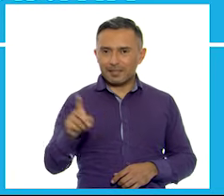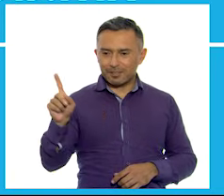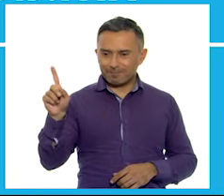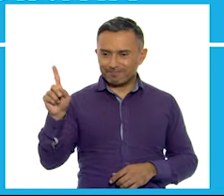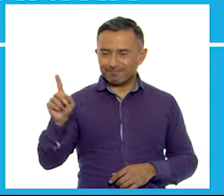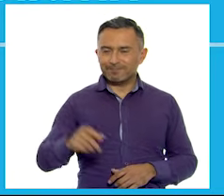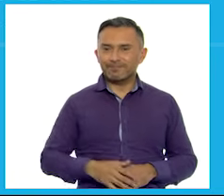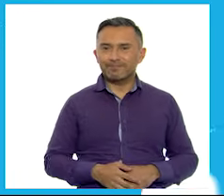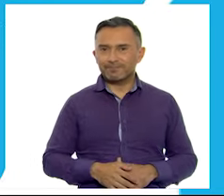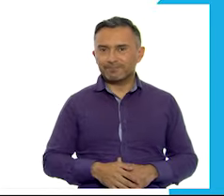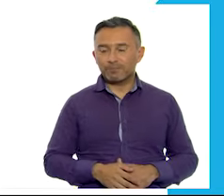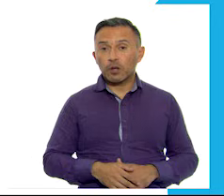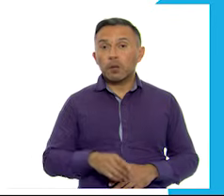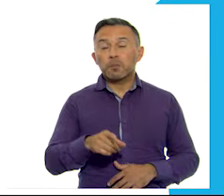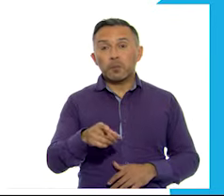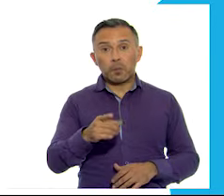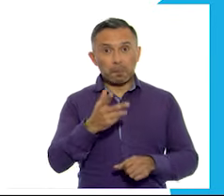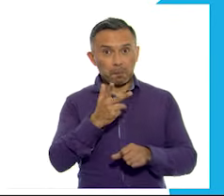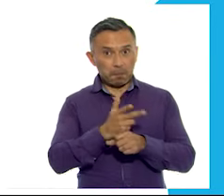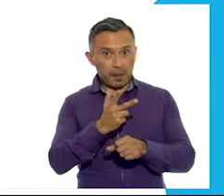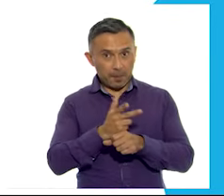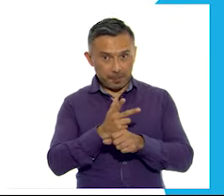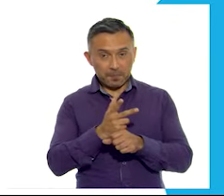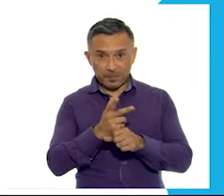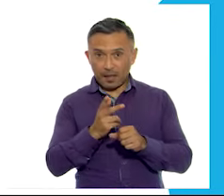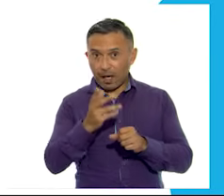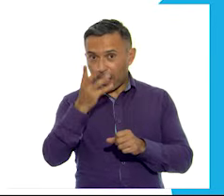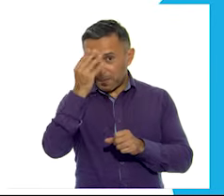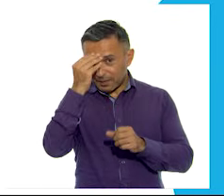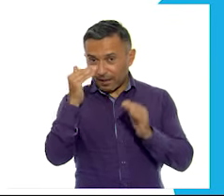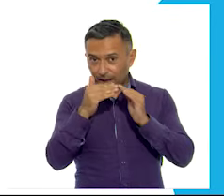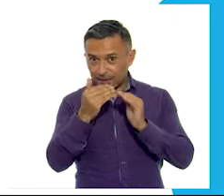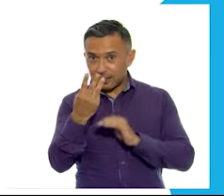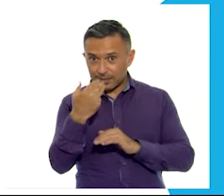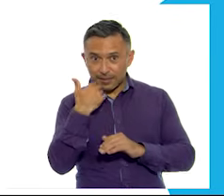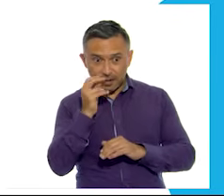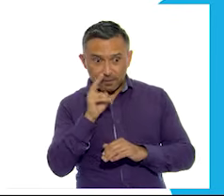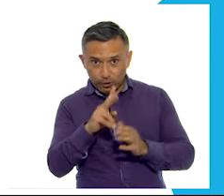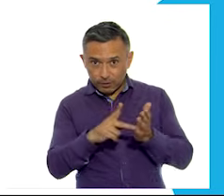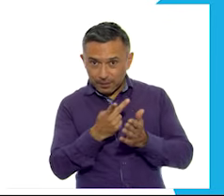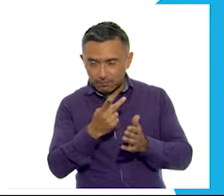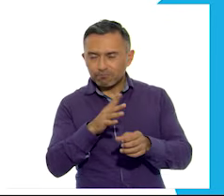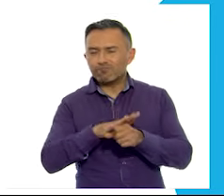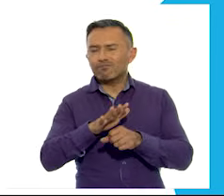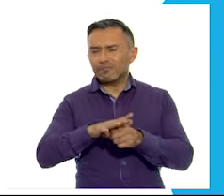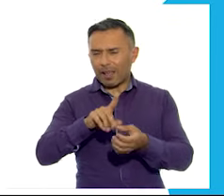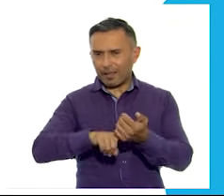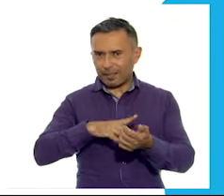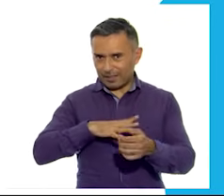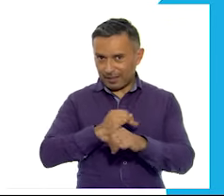conaliteg.cep.gob.mx. Si quieres volver a ver los programas de Aprende en Casa 3, los puedes encontrar en la